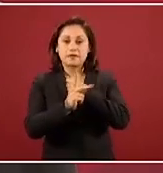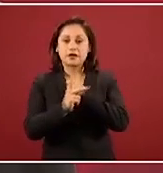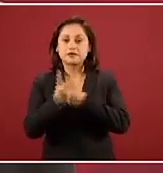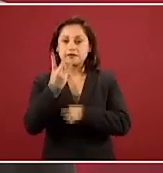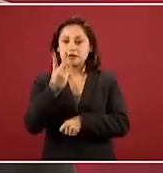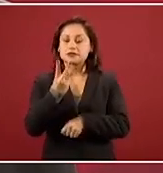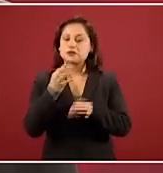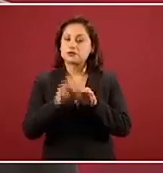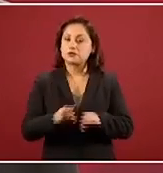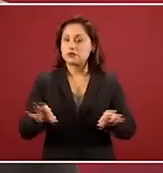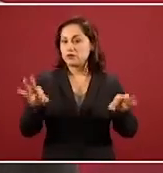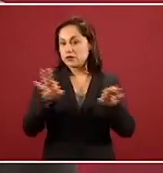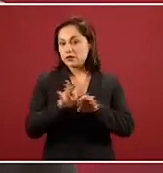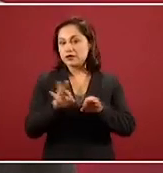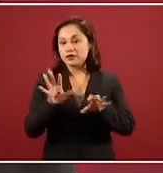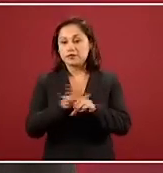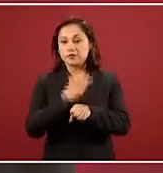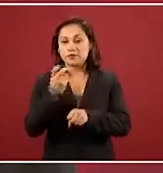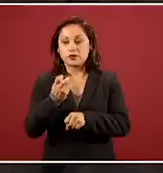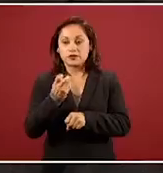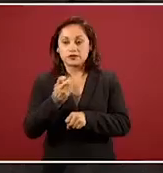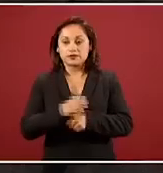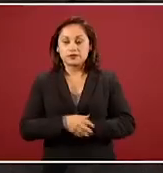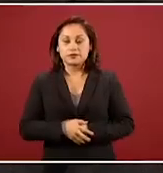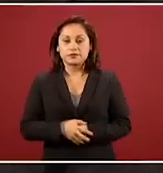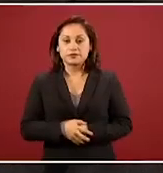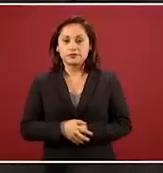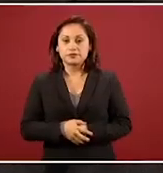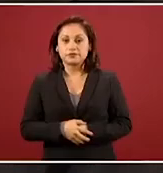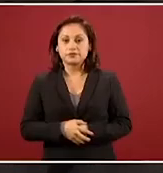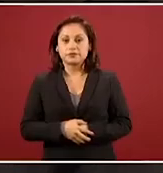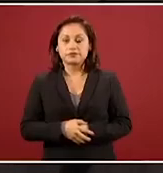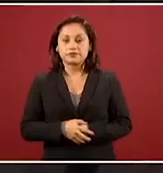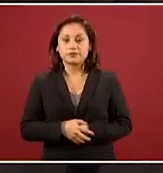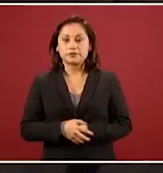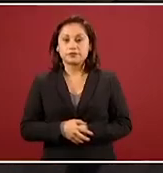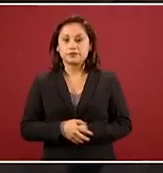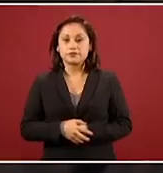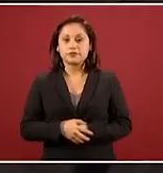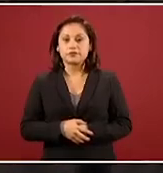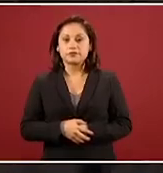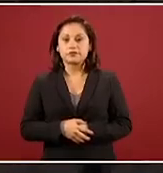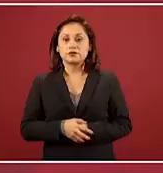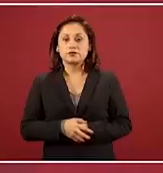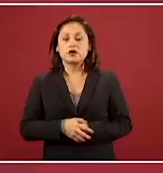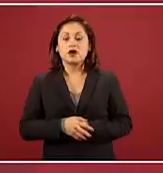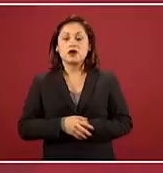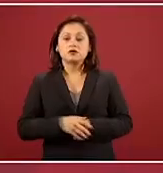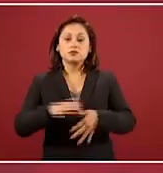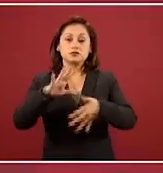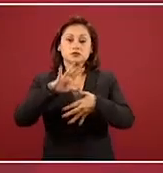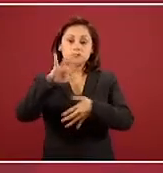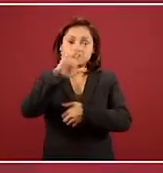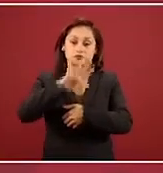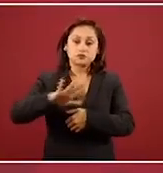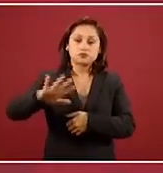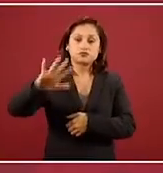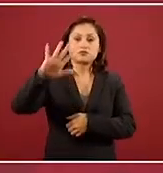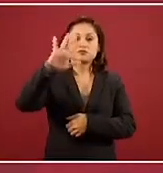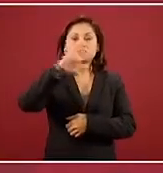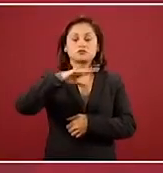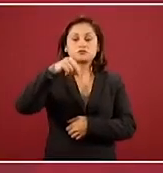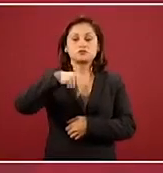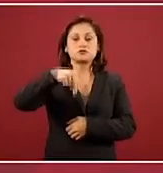ver con el fortalecimiento de la región, de todo